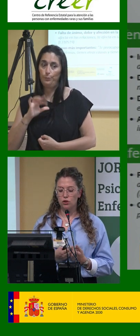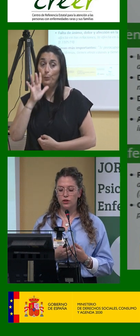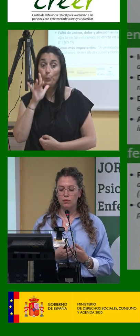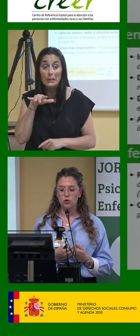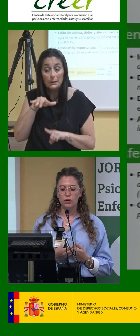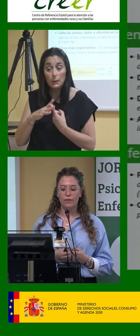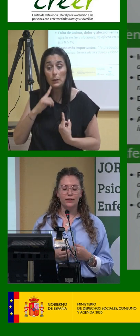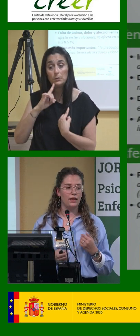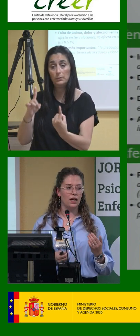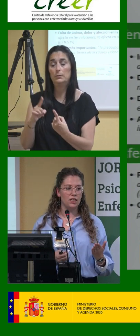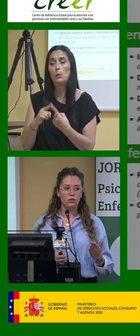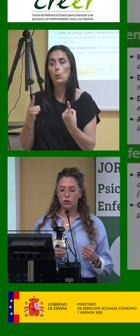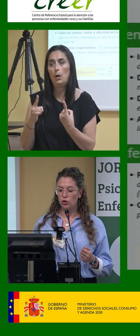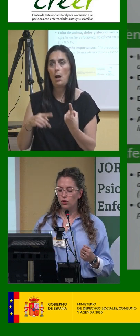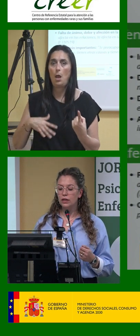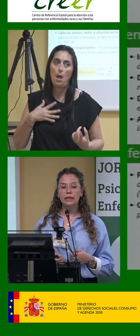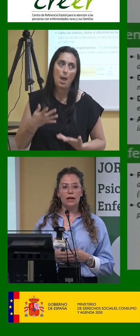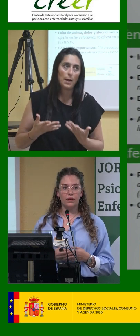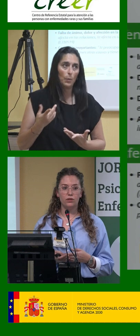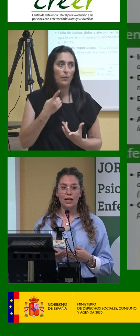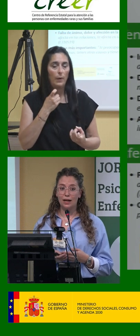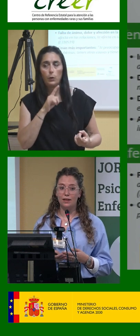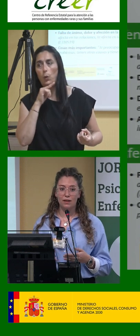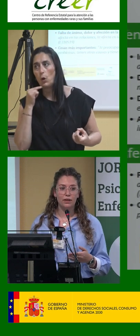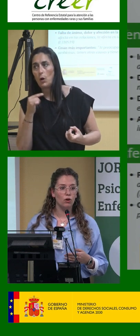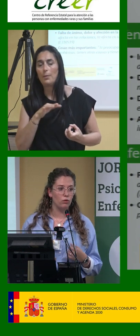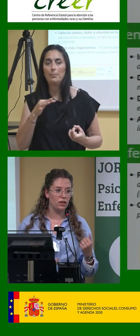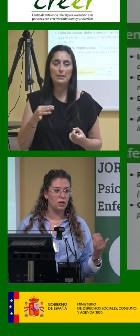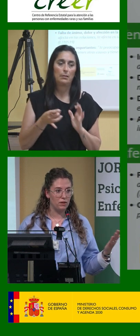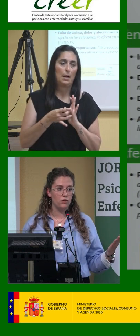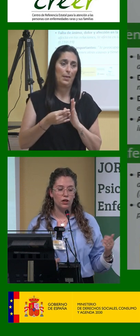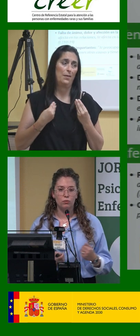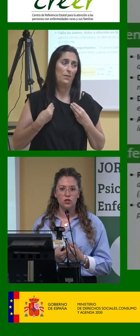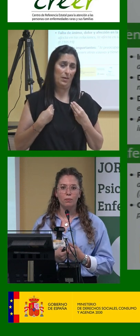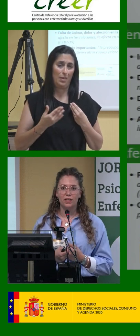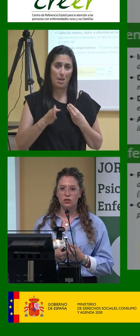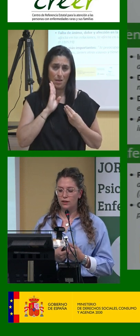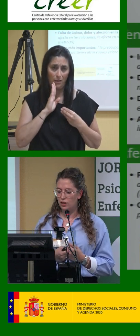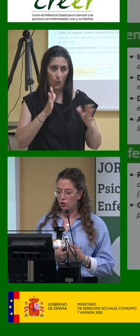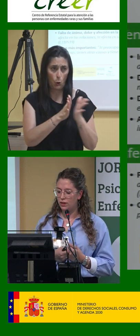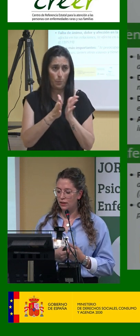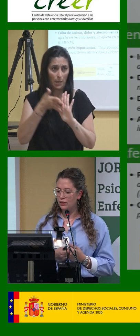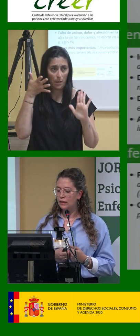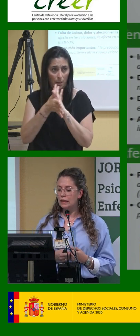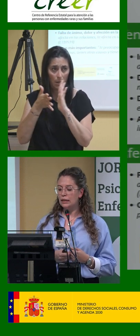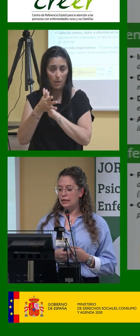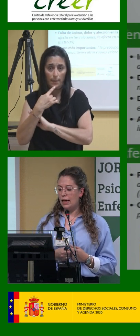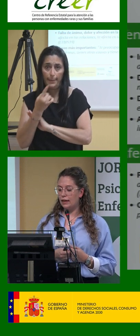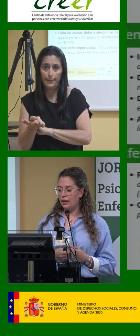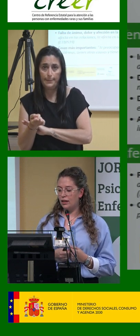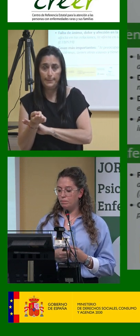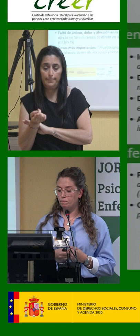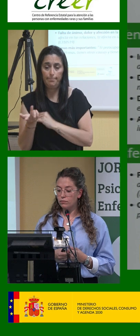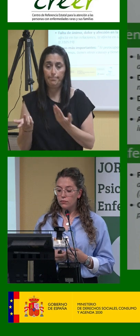situación nos encontramos con una falta de ánimo, dolor y afección en la calidad de vida, como bien han mencionado mis compañeros anteriormente,